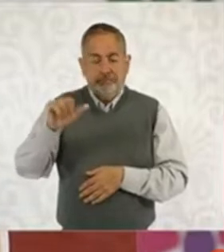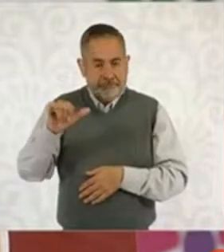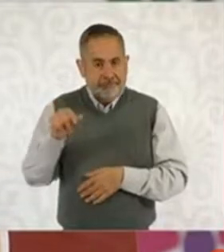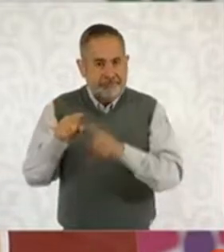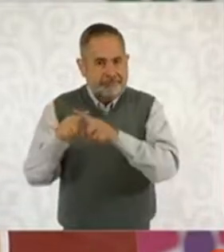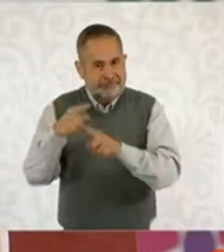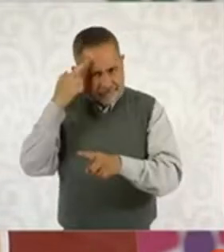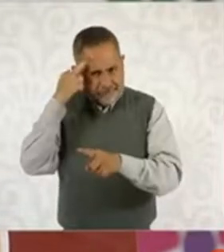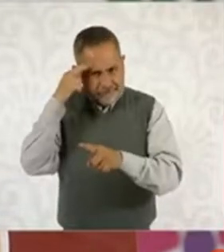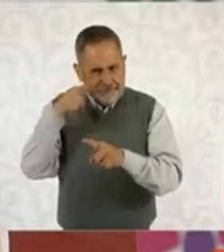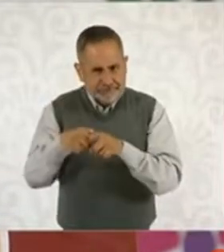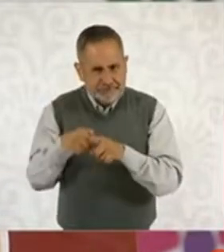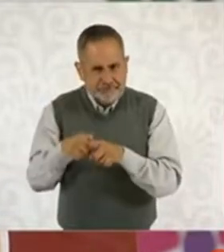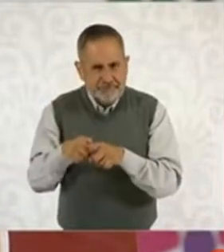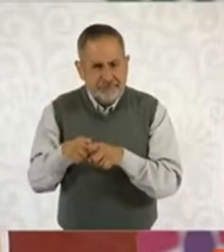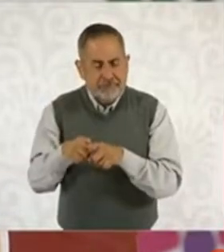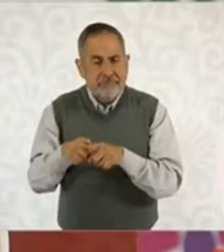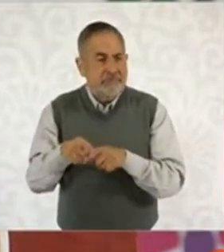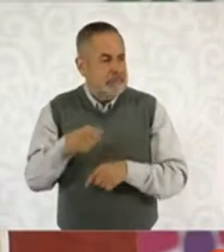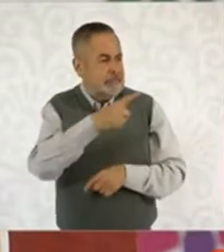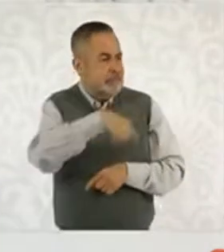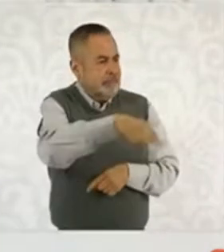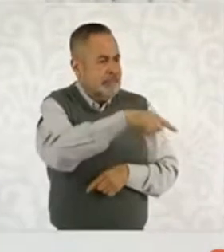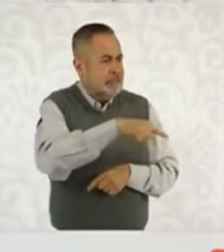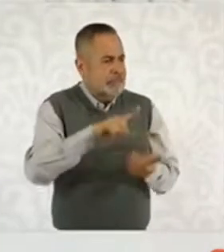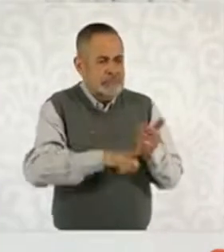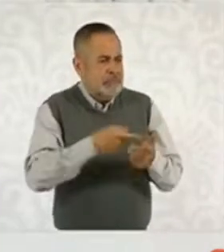la doctrina de la derecha es la hipocresía.